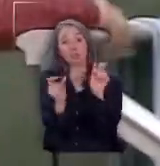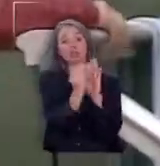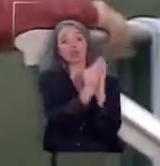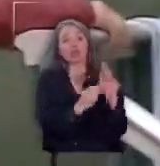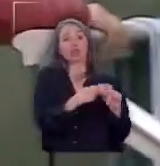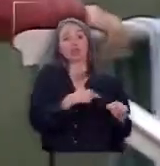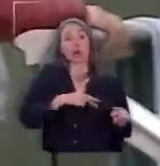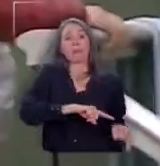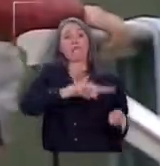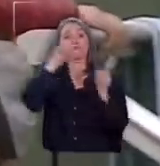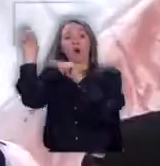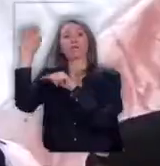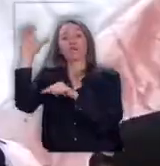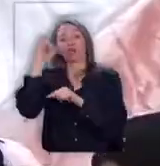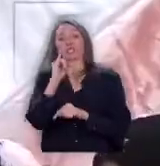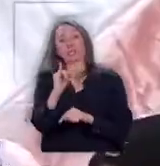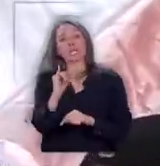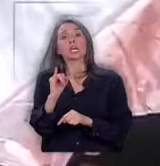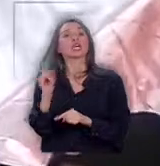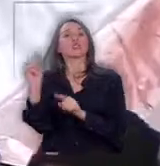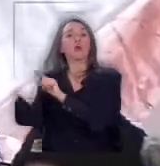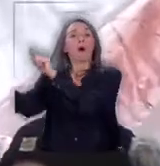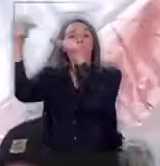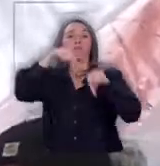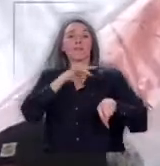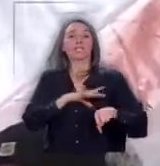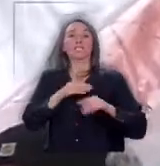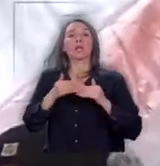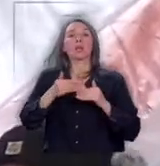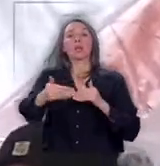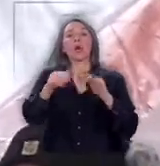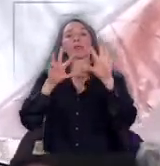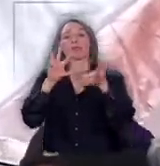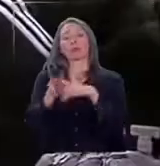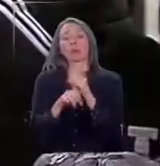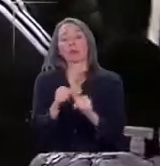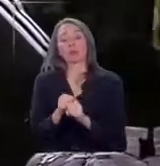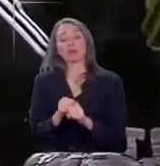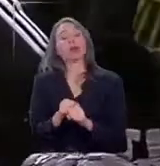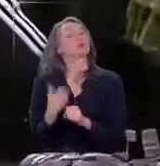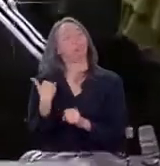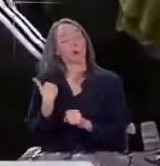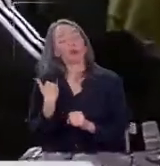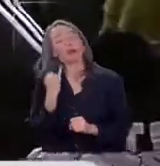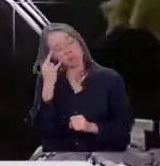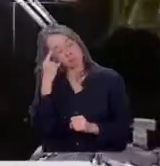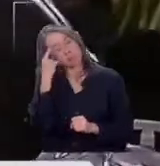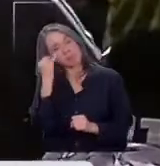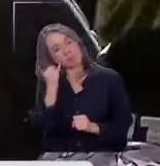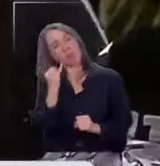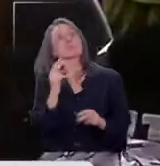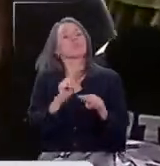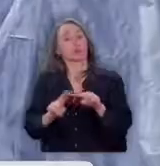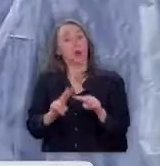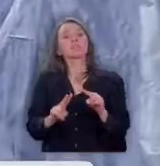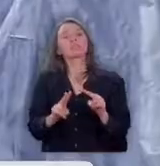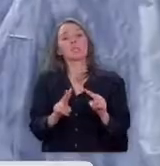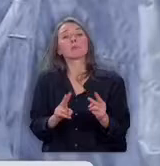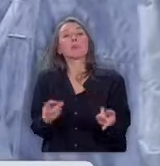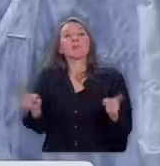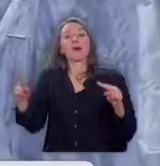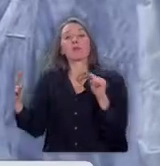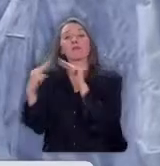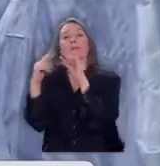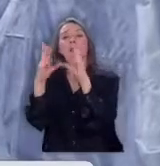retornar a Colombia con la condición de no volver a Chile en 9 años precio que está están dispuestos a pagar para reencontrarse con